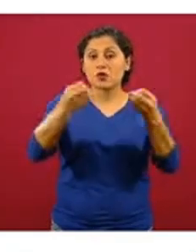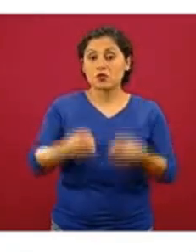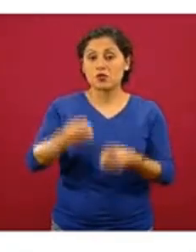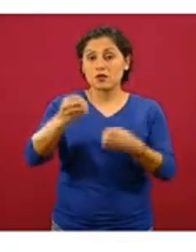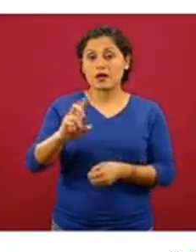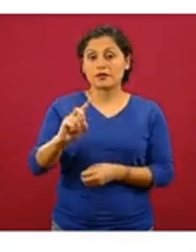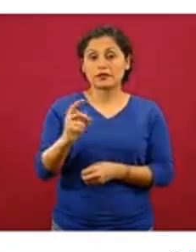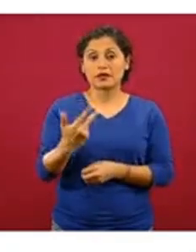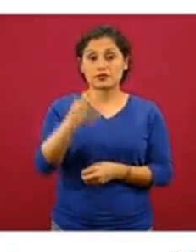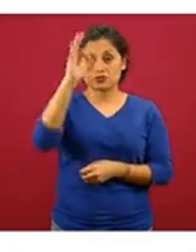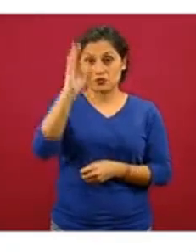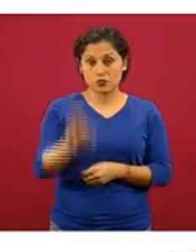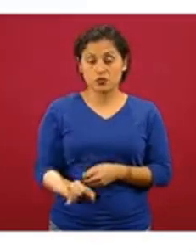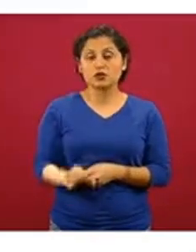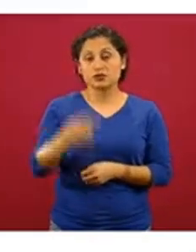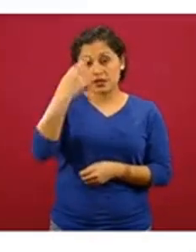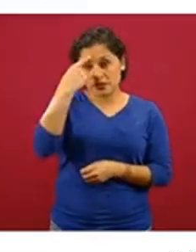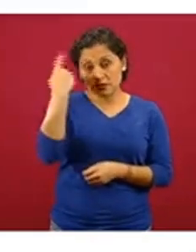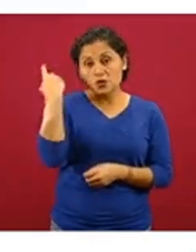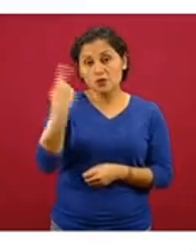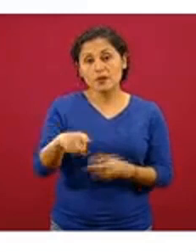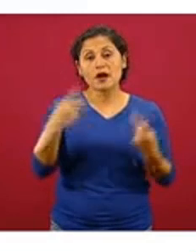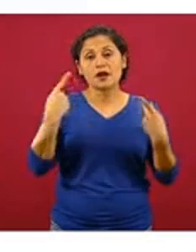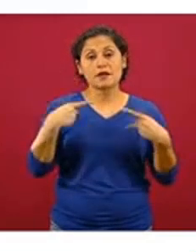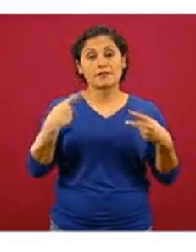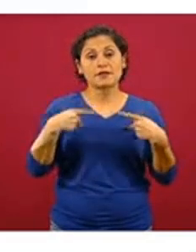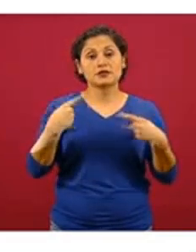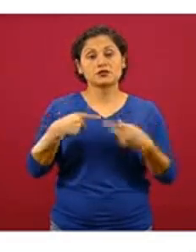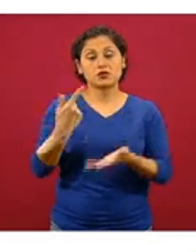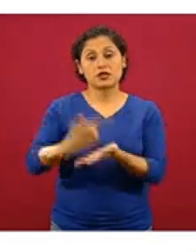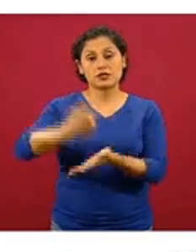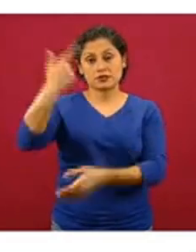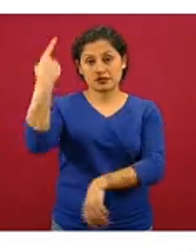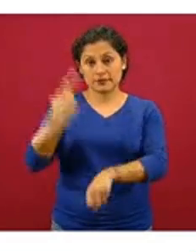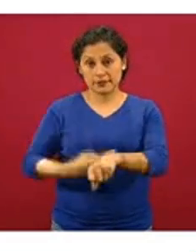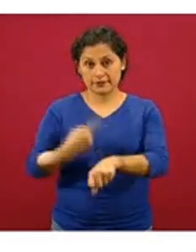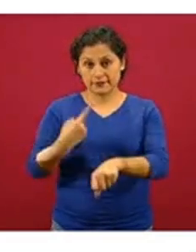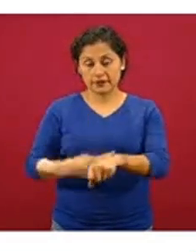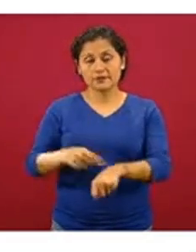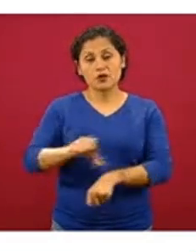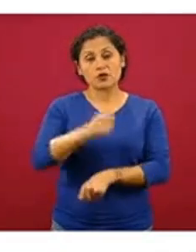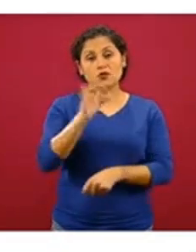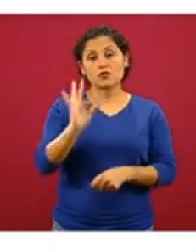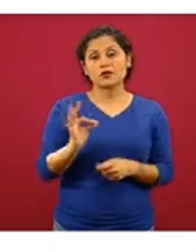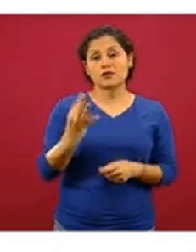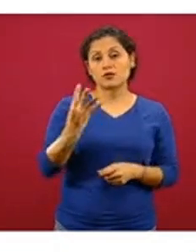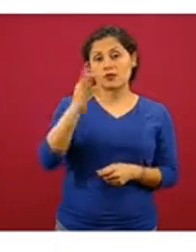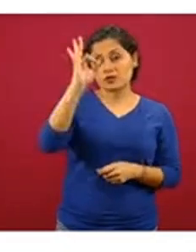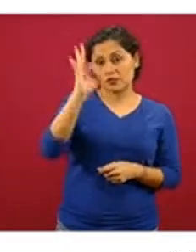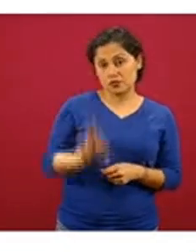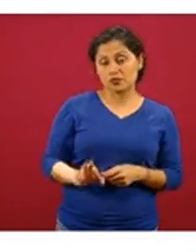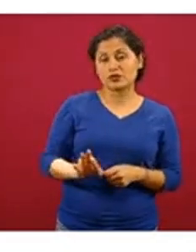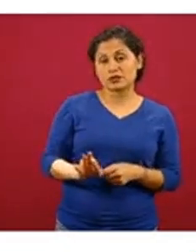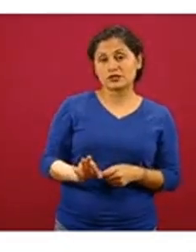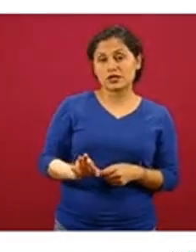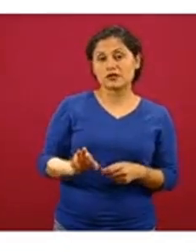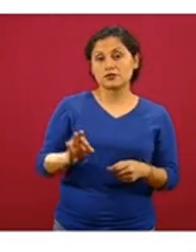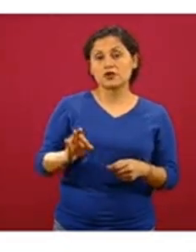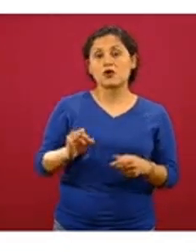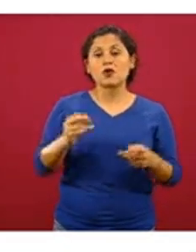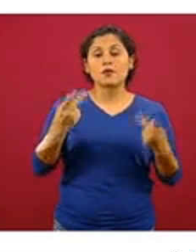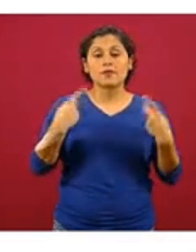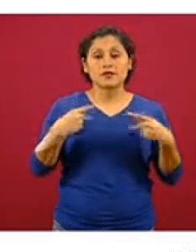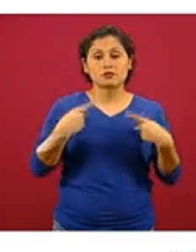38% de las camas destinadas a personas críticamente enfermas y 44% de las camas generales. La